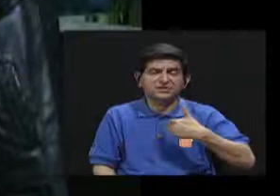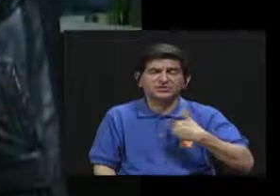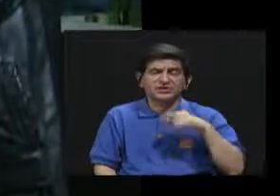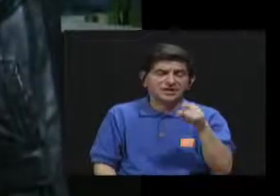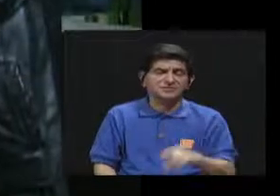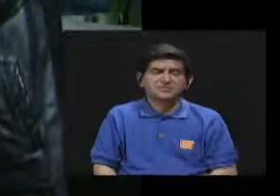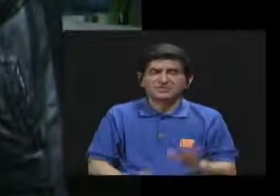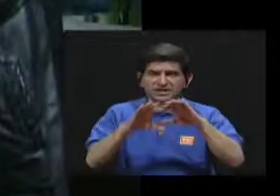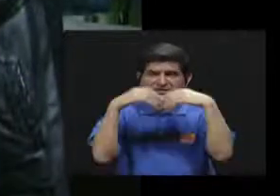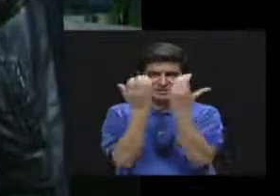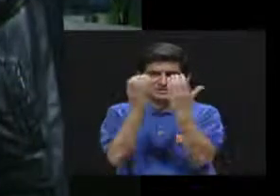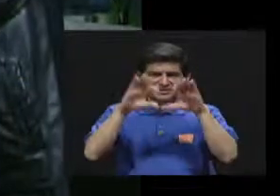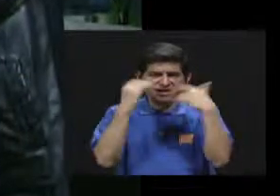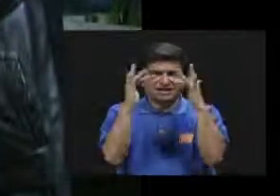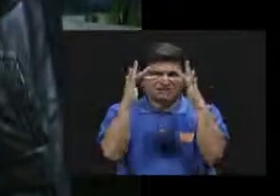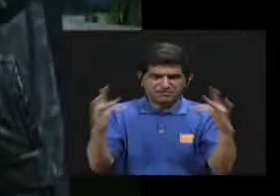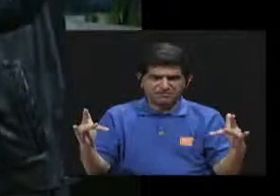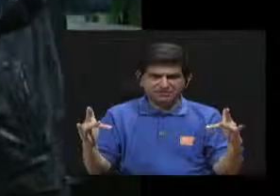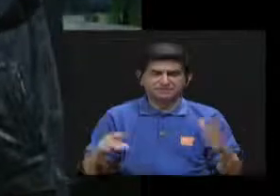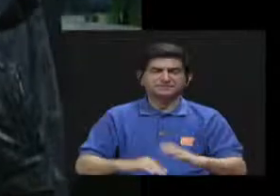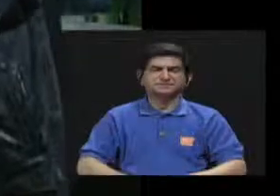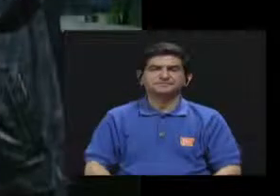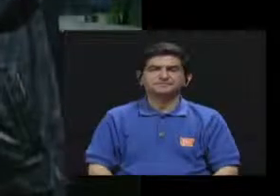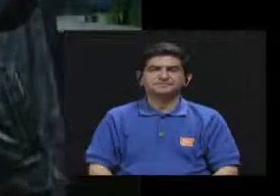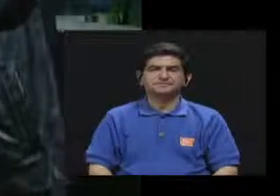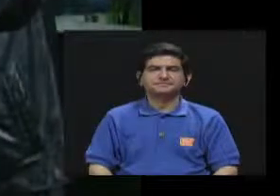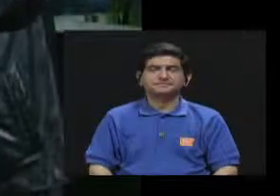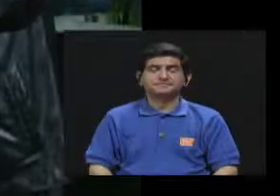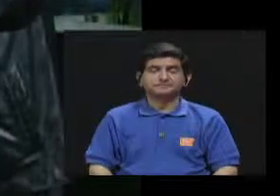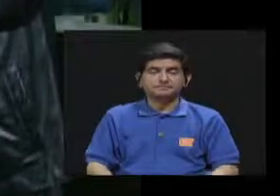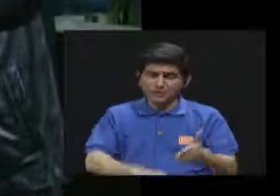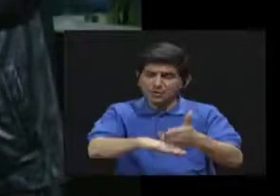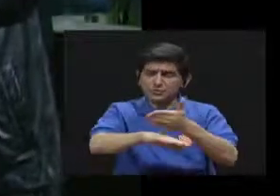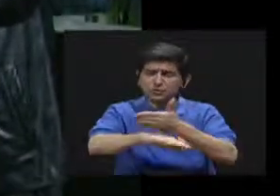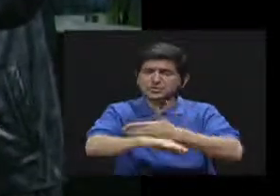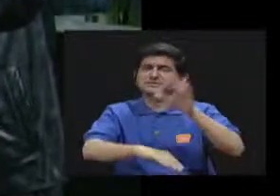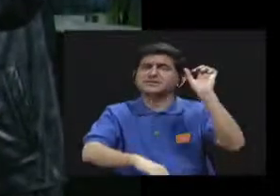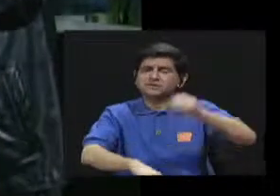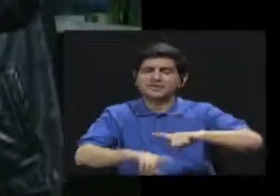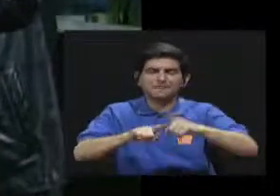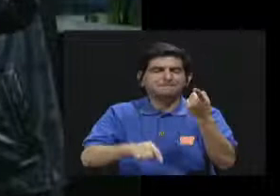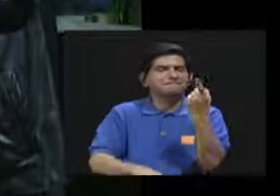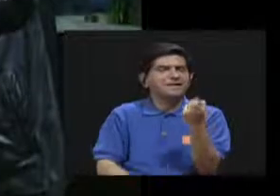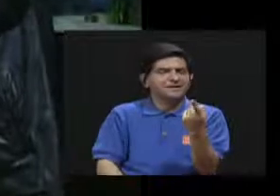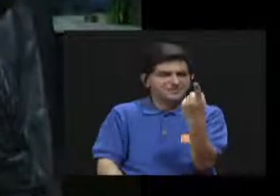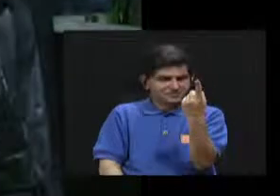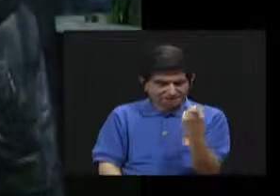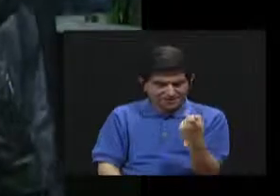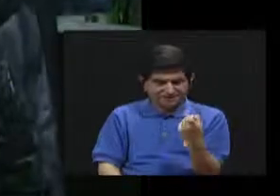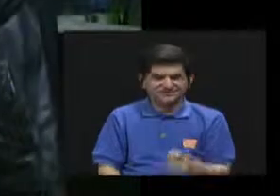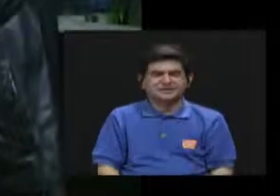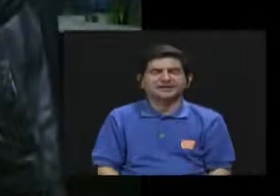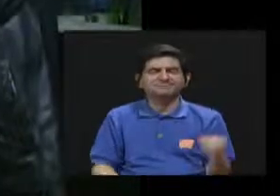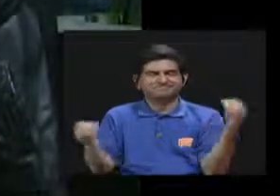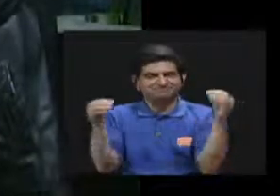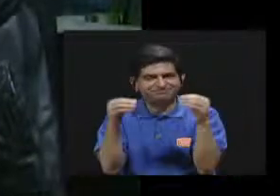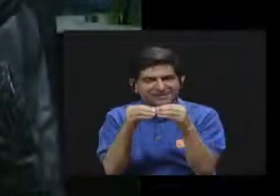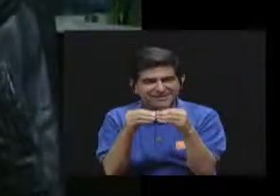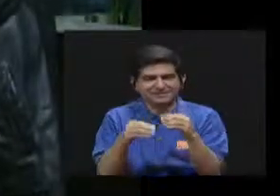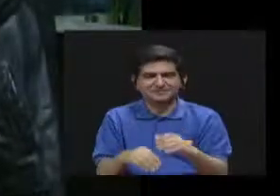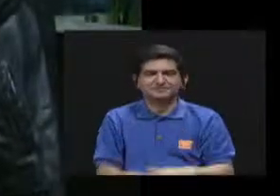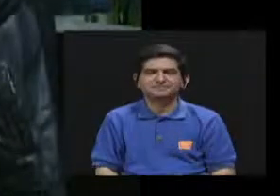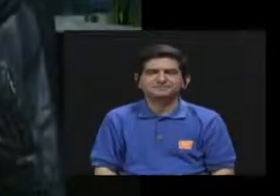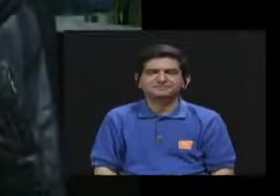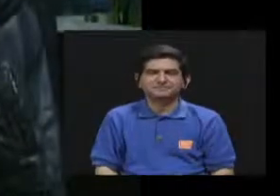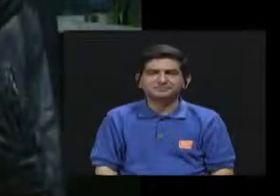Roberto. Así es, hemos avanzado mucho, pero falta cada vez más. Bueno, felicidades